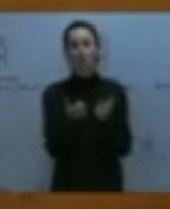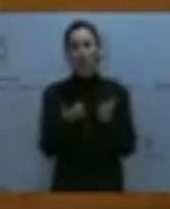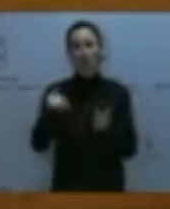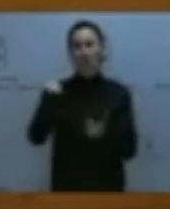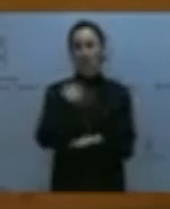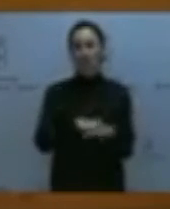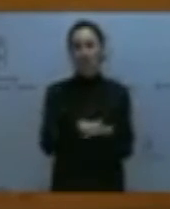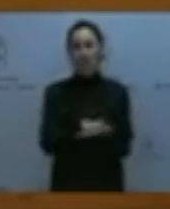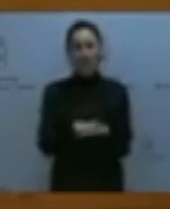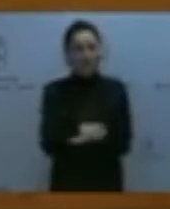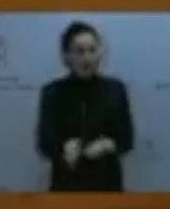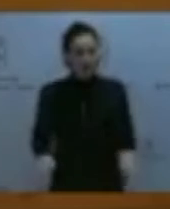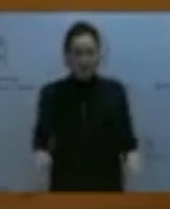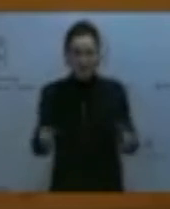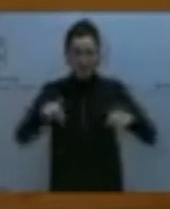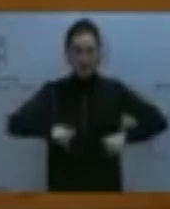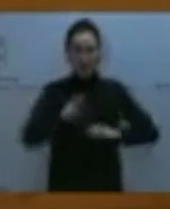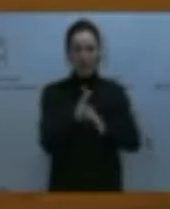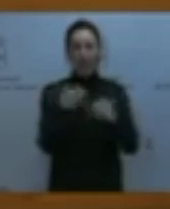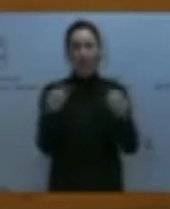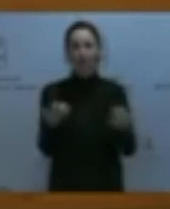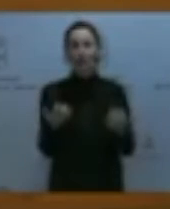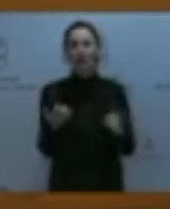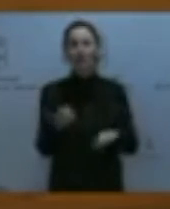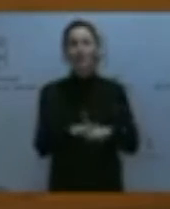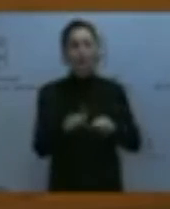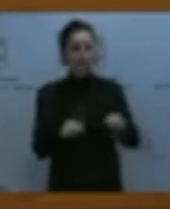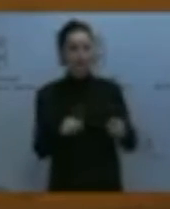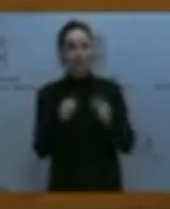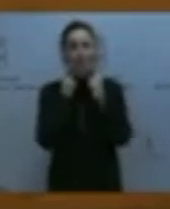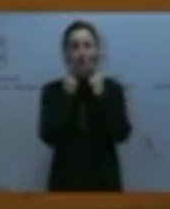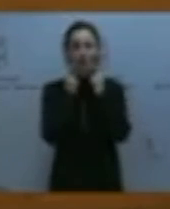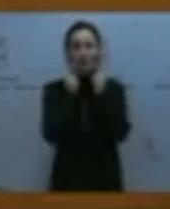hablado, de la que se había hablado en esta Junta, y una mesa de la pesca que